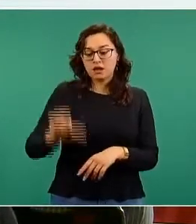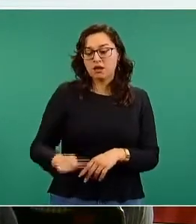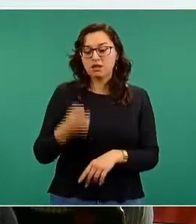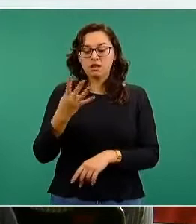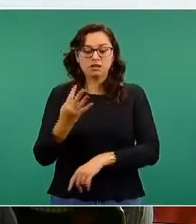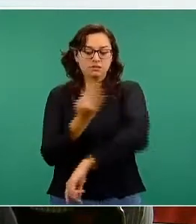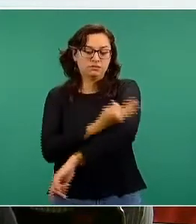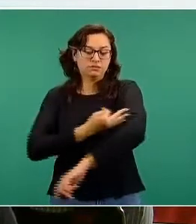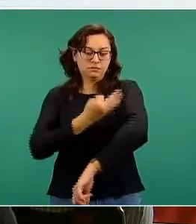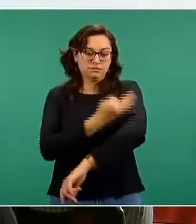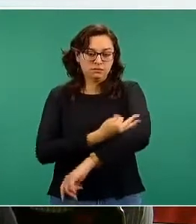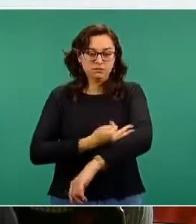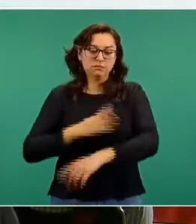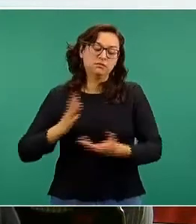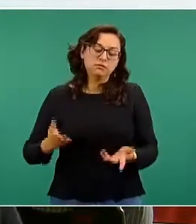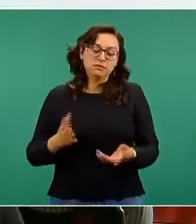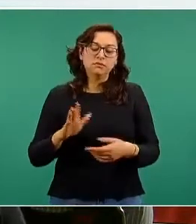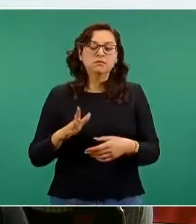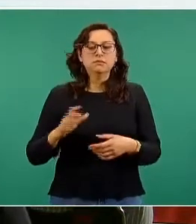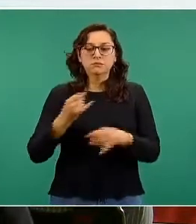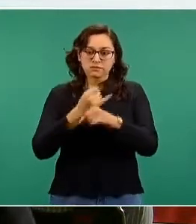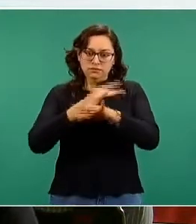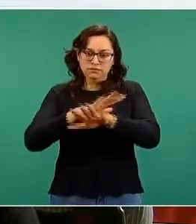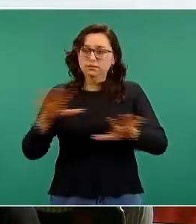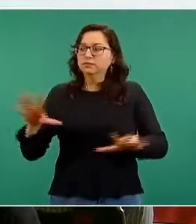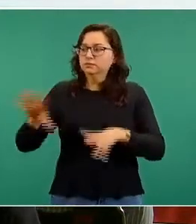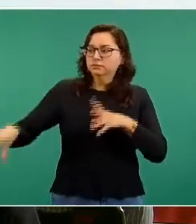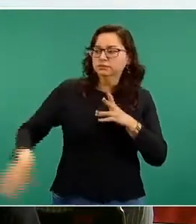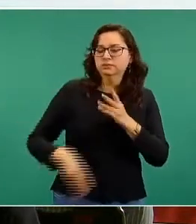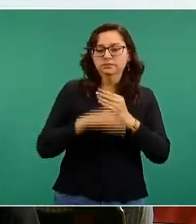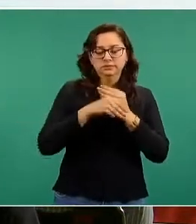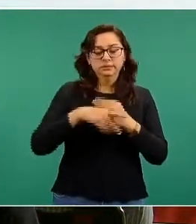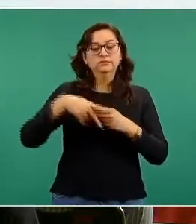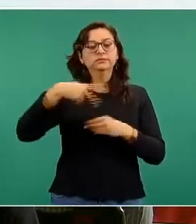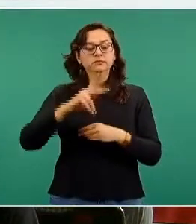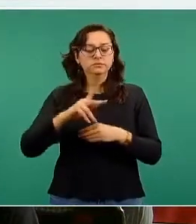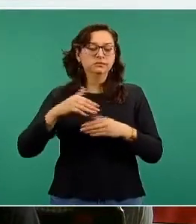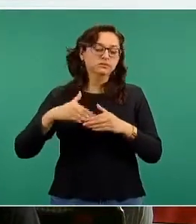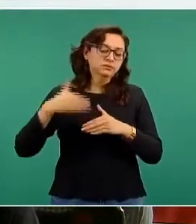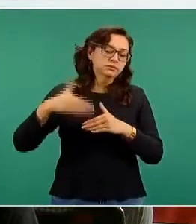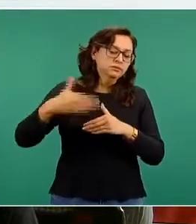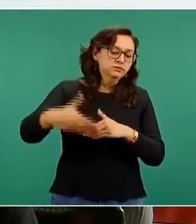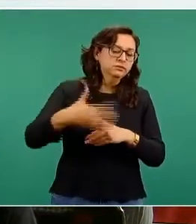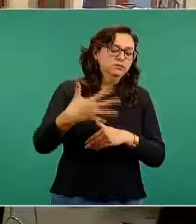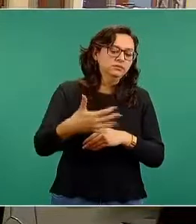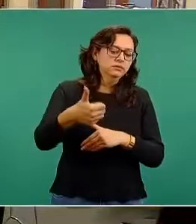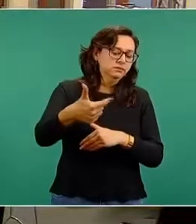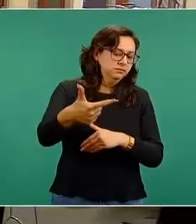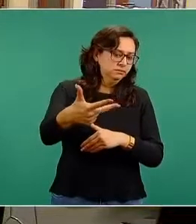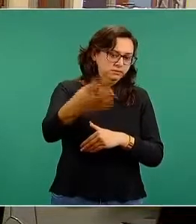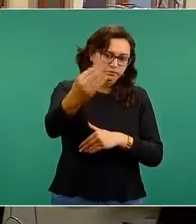horas. Posteriormente se sigue vacunando en algunos casos hasta la noche. La siguiente.